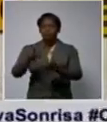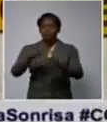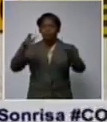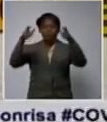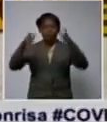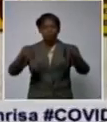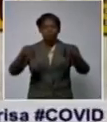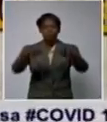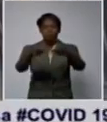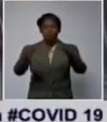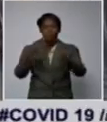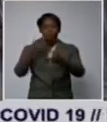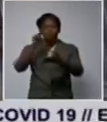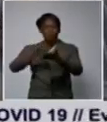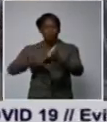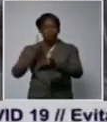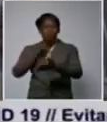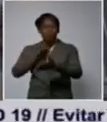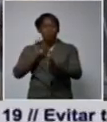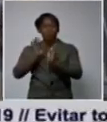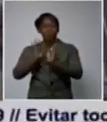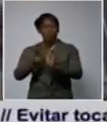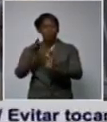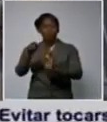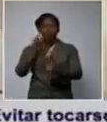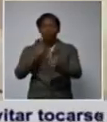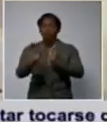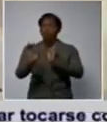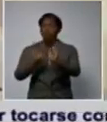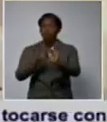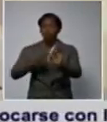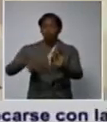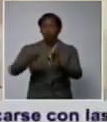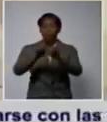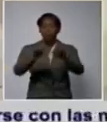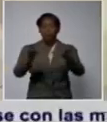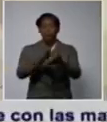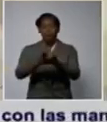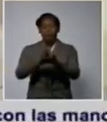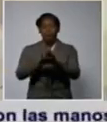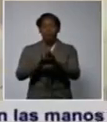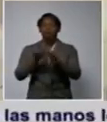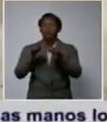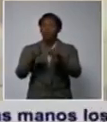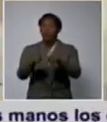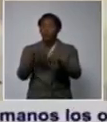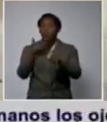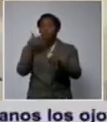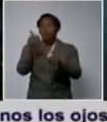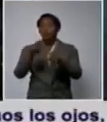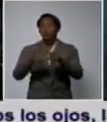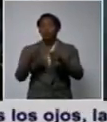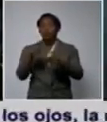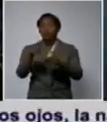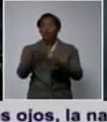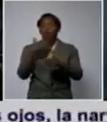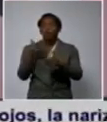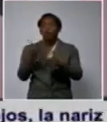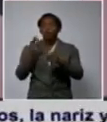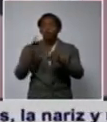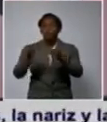del nuevo coronavirus, mientras se reitera lo imprescindible que resulta la llegada oportuna a